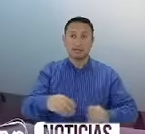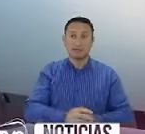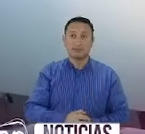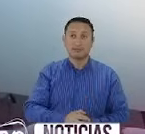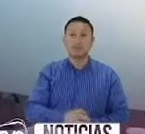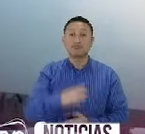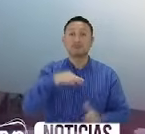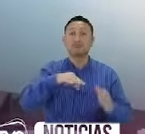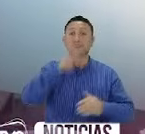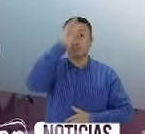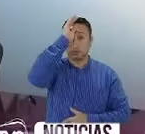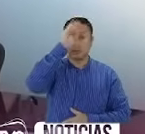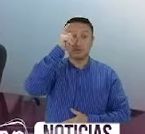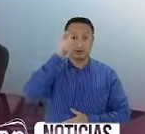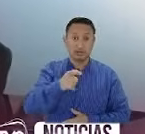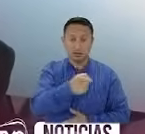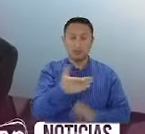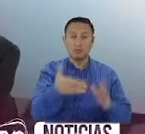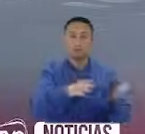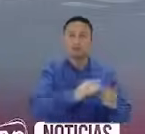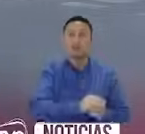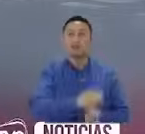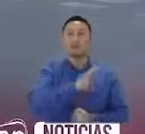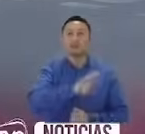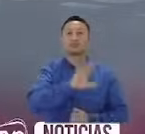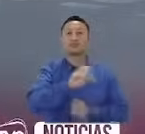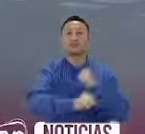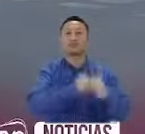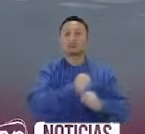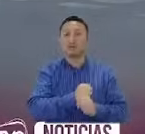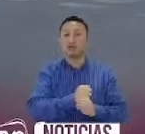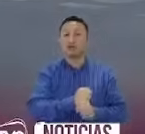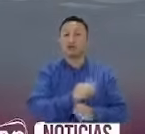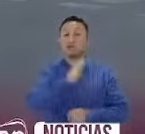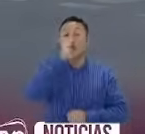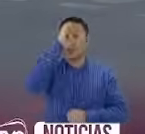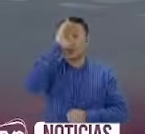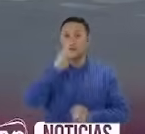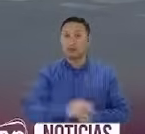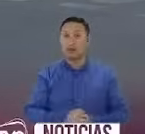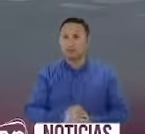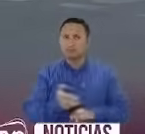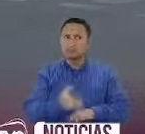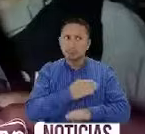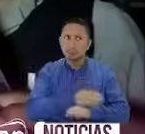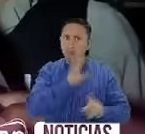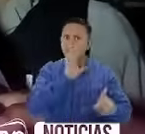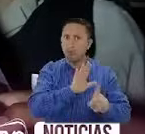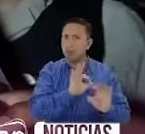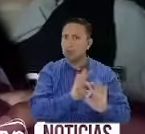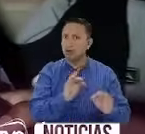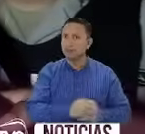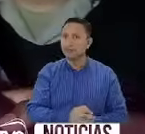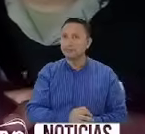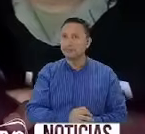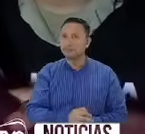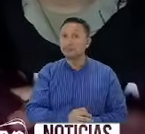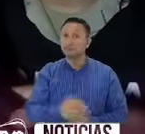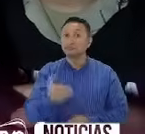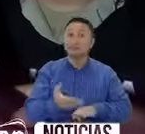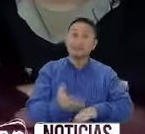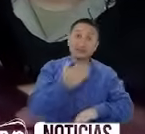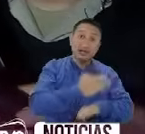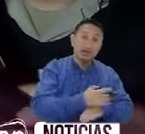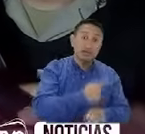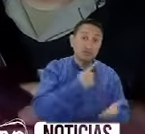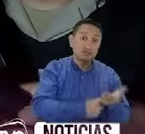fiscal Marcelo Vázquez, de 45 años de edad, quien según la policía no habría tenido amenazas. Había tenido unas audiencias anteriores y hoy estuvo